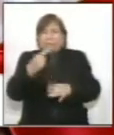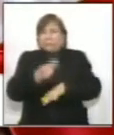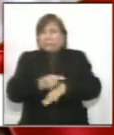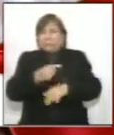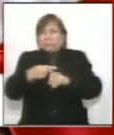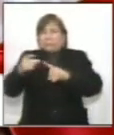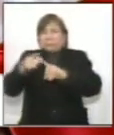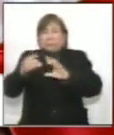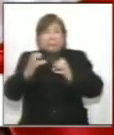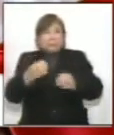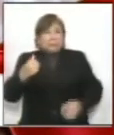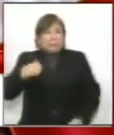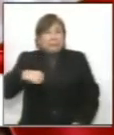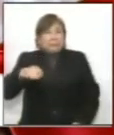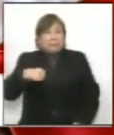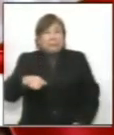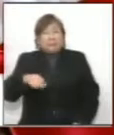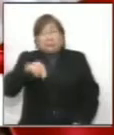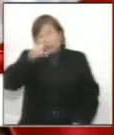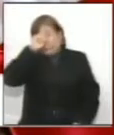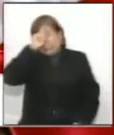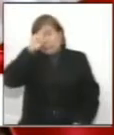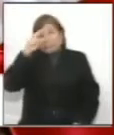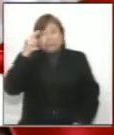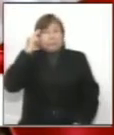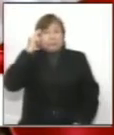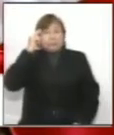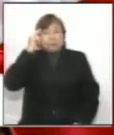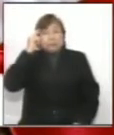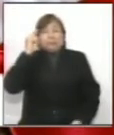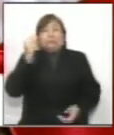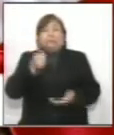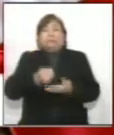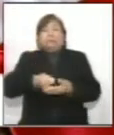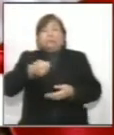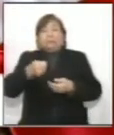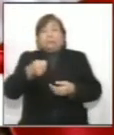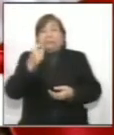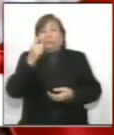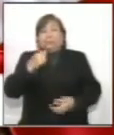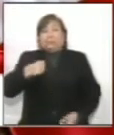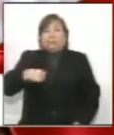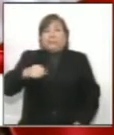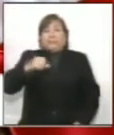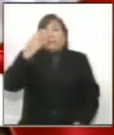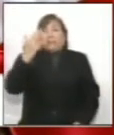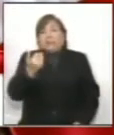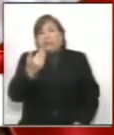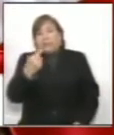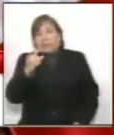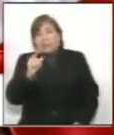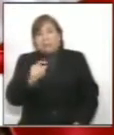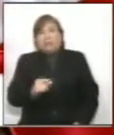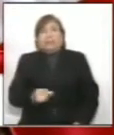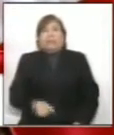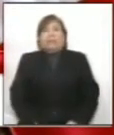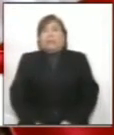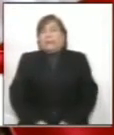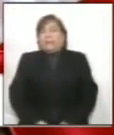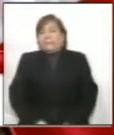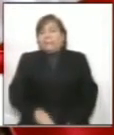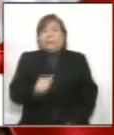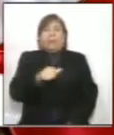de algunos alcaldes del Perú en razón de la distribución donde a un municipio se le da 15 millones